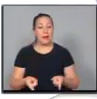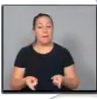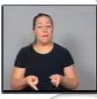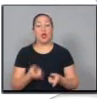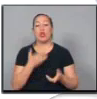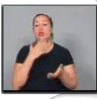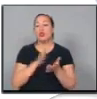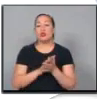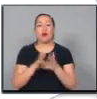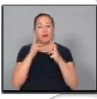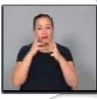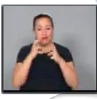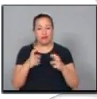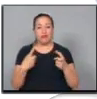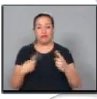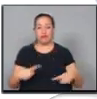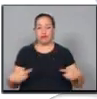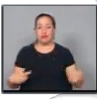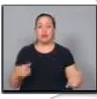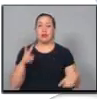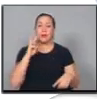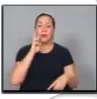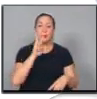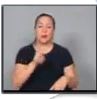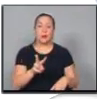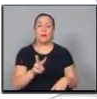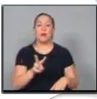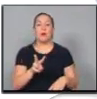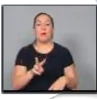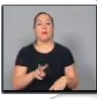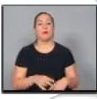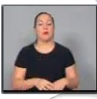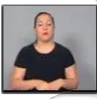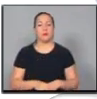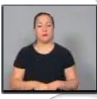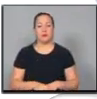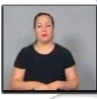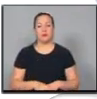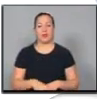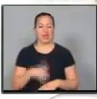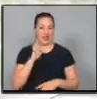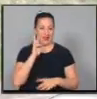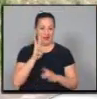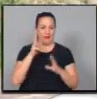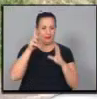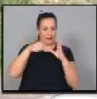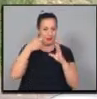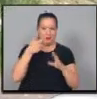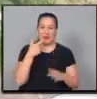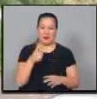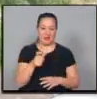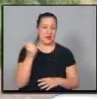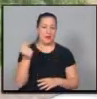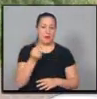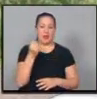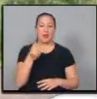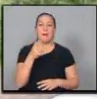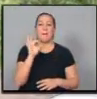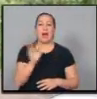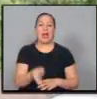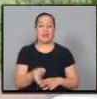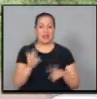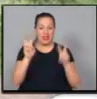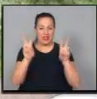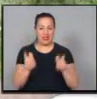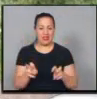cuanto a las pericias y demás. Vemos allí, por supuesto, la grabación, que es clave para determinar toda esa cuestión,